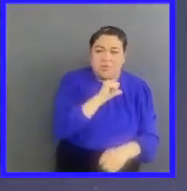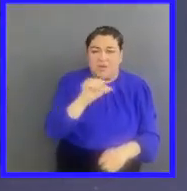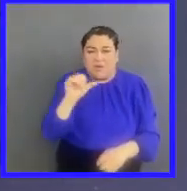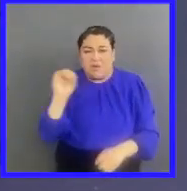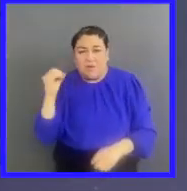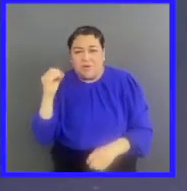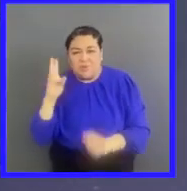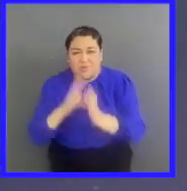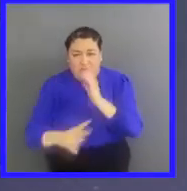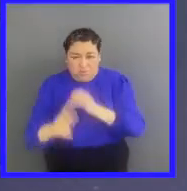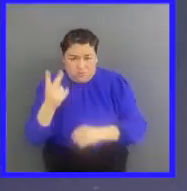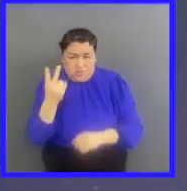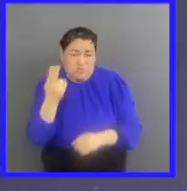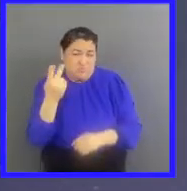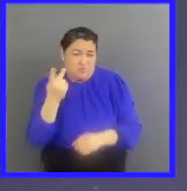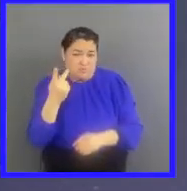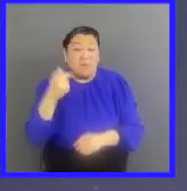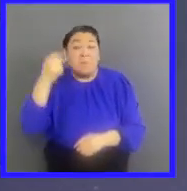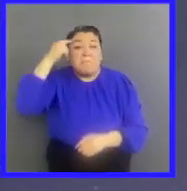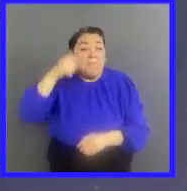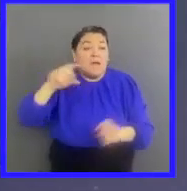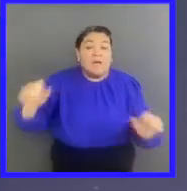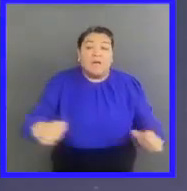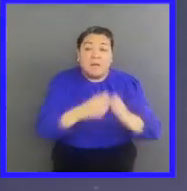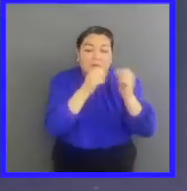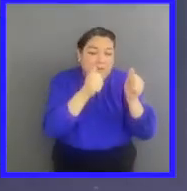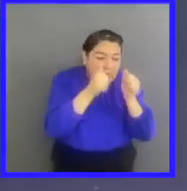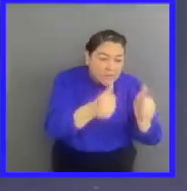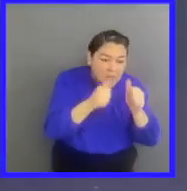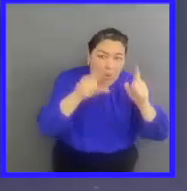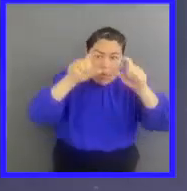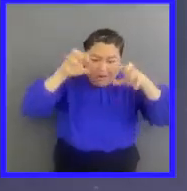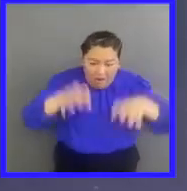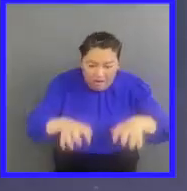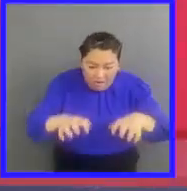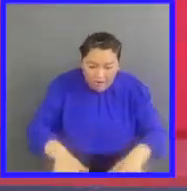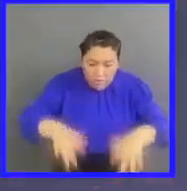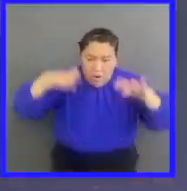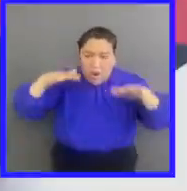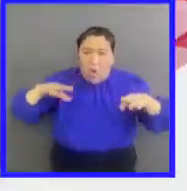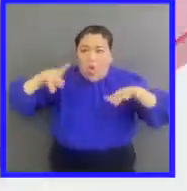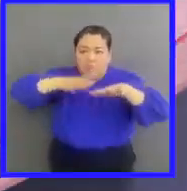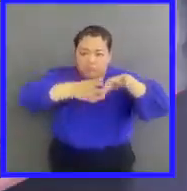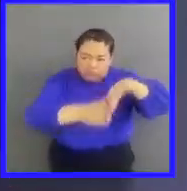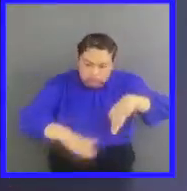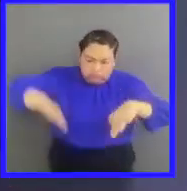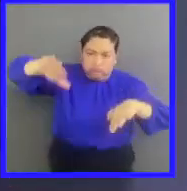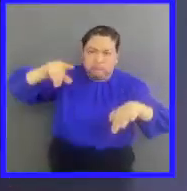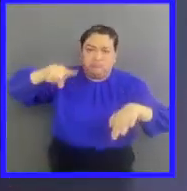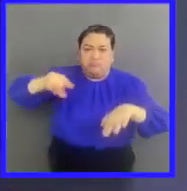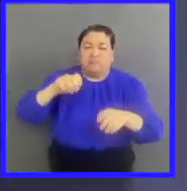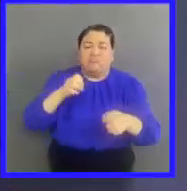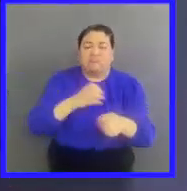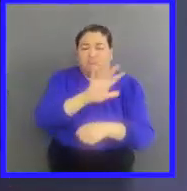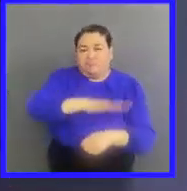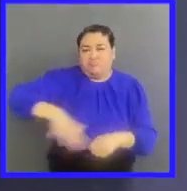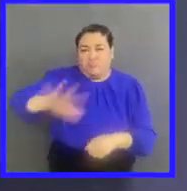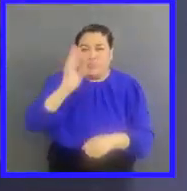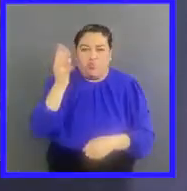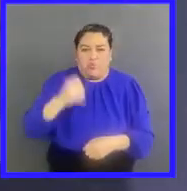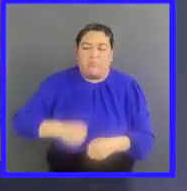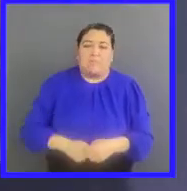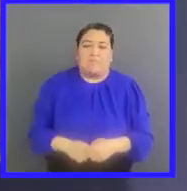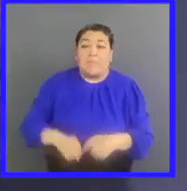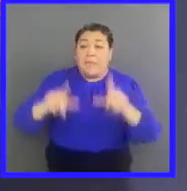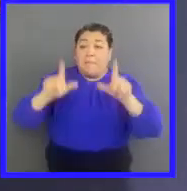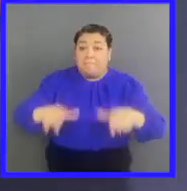el objetivo de atender los daños por inundaciones y socavones en 9 alcaldías. La plataforma de viajes por